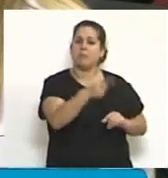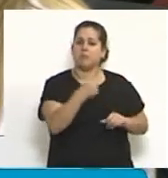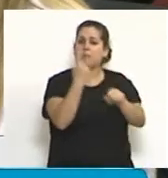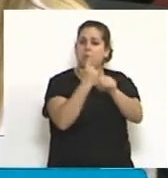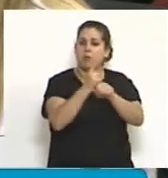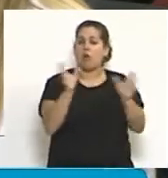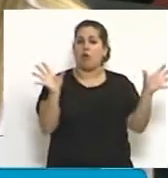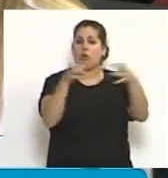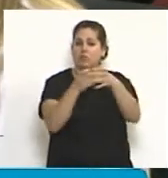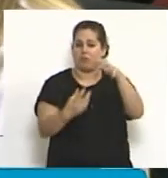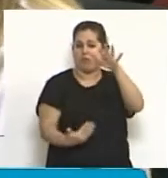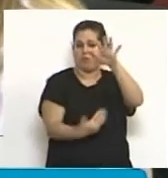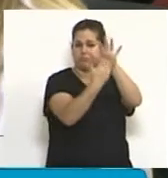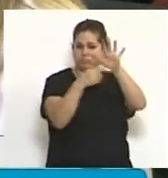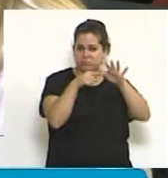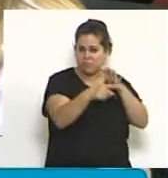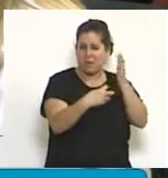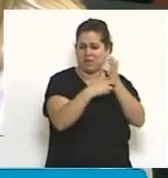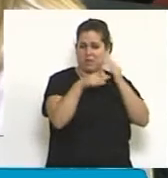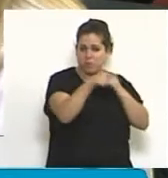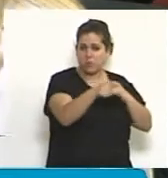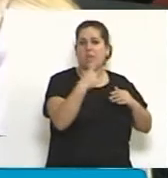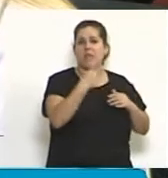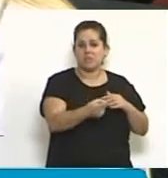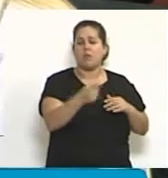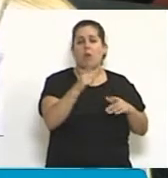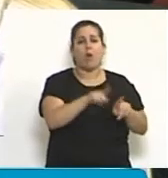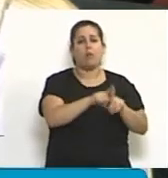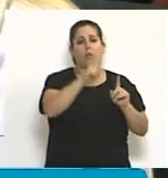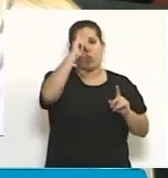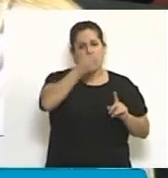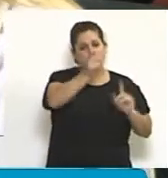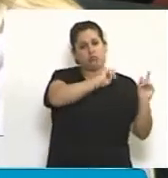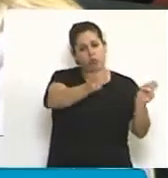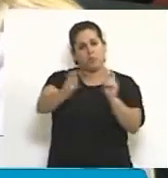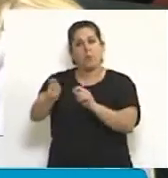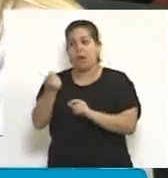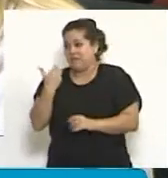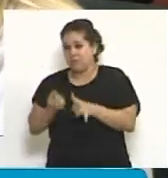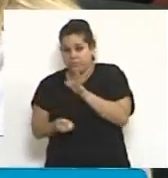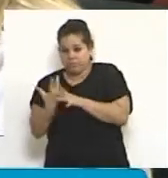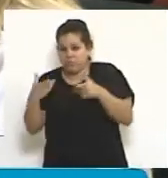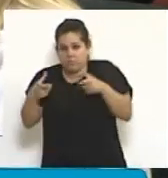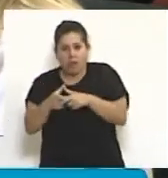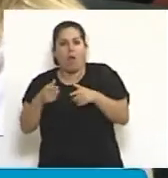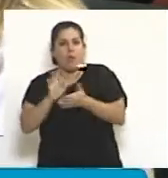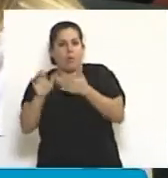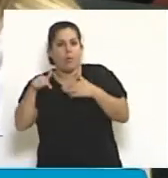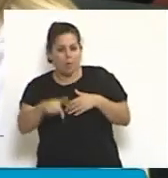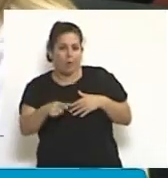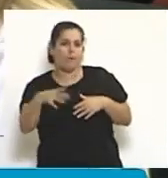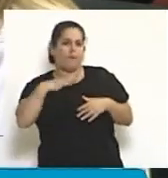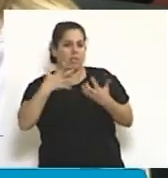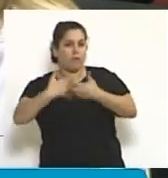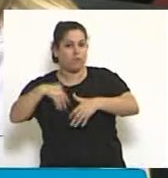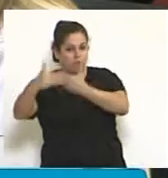Consejo de la Magistratura designe subrogantes en los tribunales recientemente creados. Me refiero a los que no han sido puestos